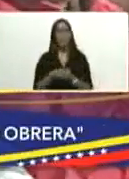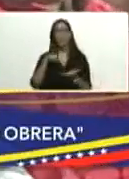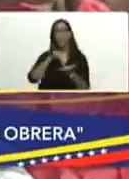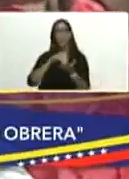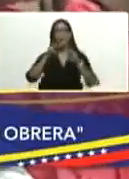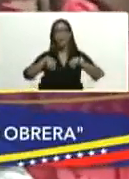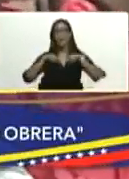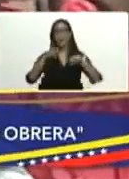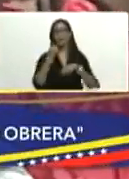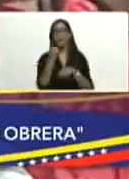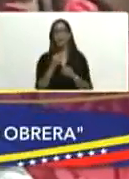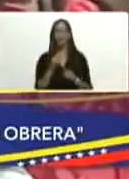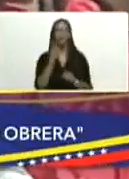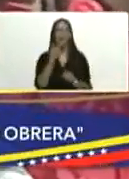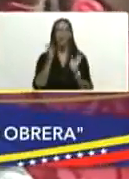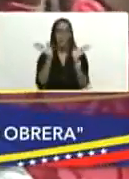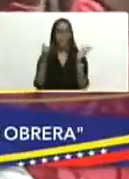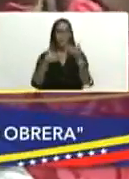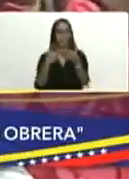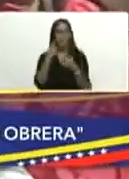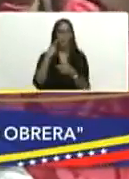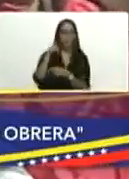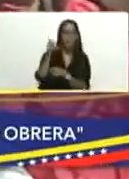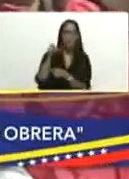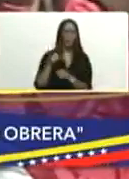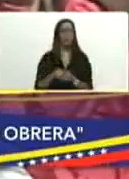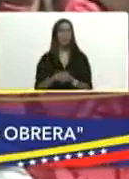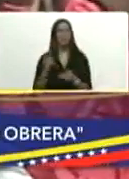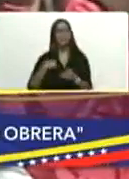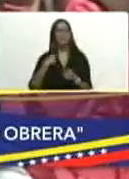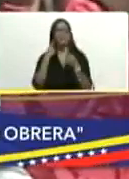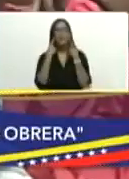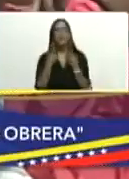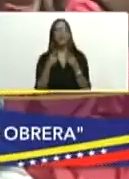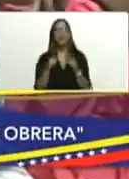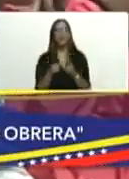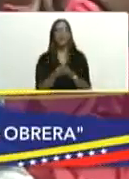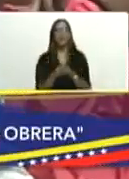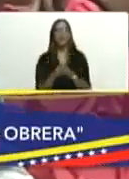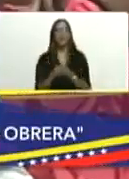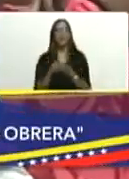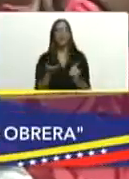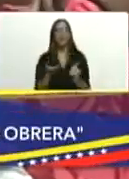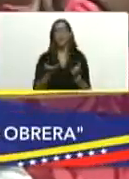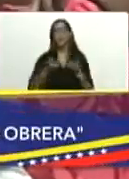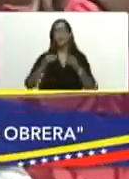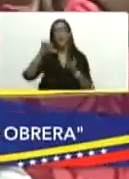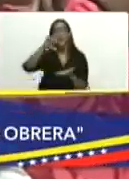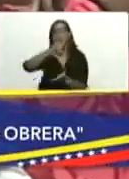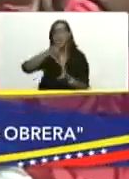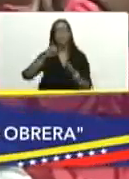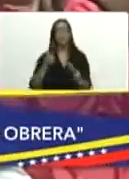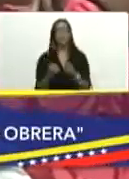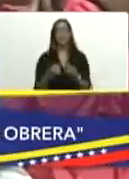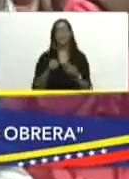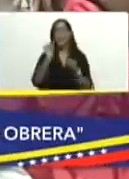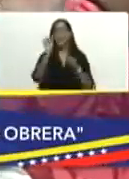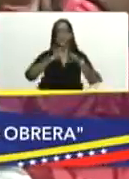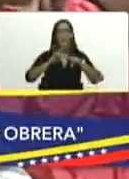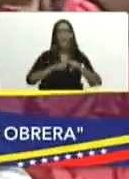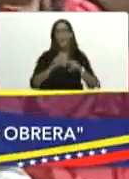El ejemplo del empaquetadora que vimos allá que tiene que ver en este momento es empaquetadora para líquidos puede ser para granos puede ser para sólidos